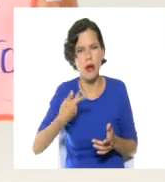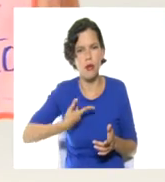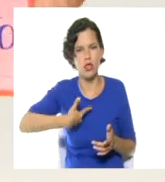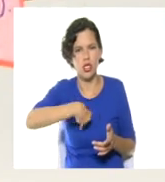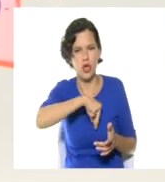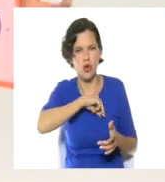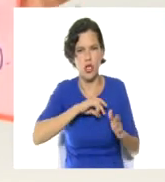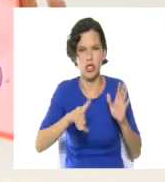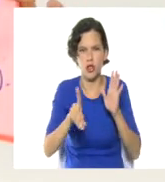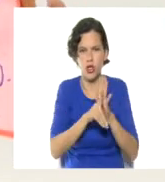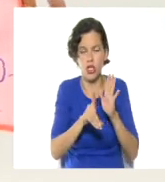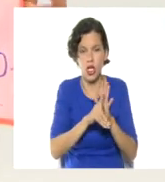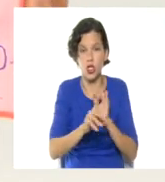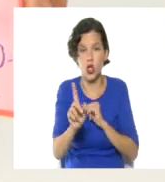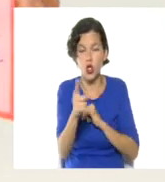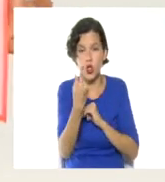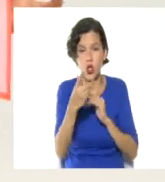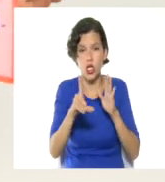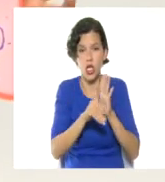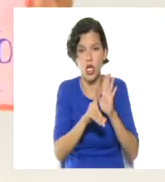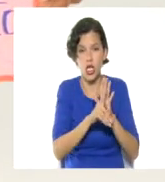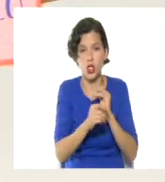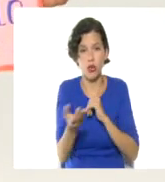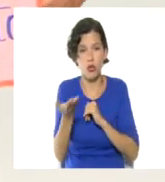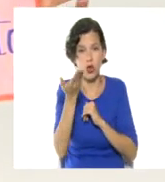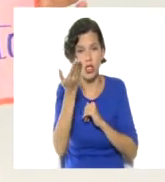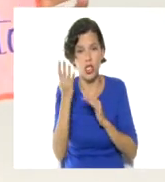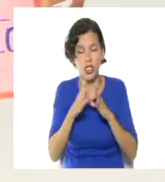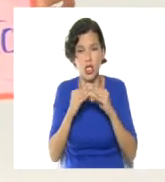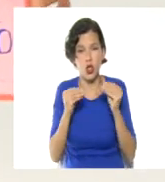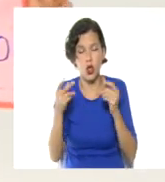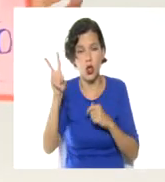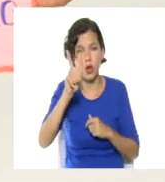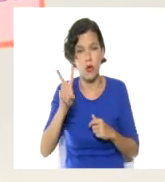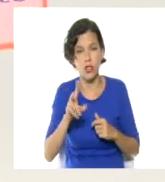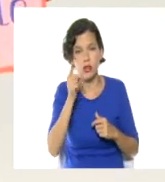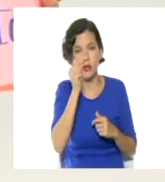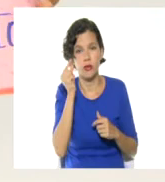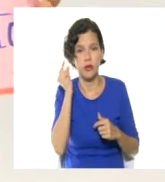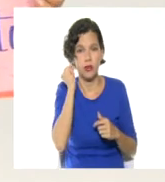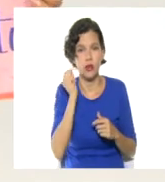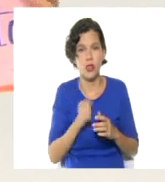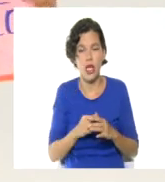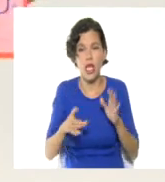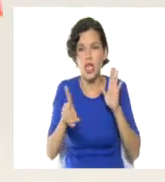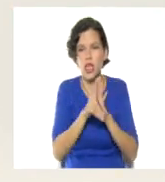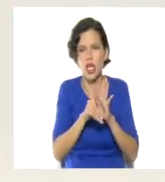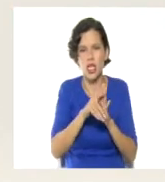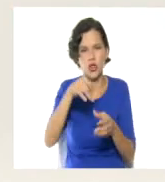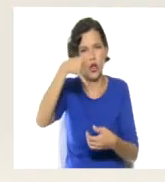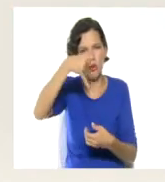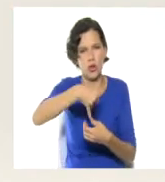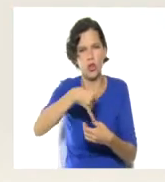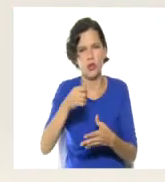nuestros derechos y un derecho fundamental de todos los venezolanos y venezolanas es el sufragio.